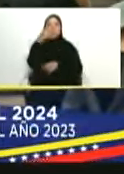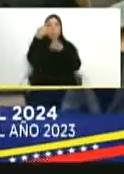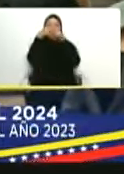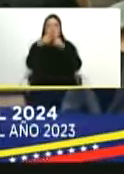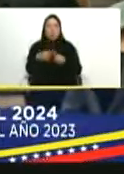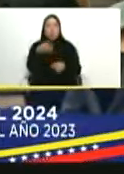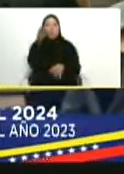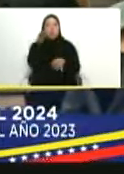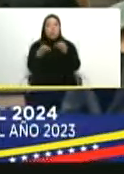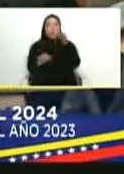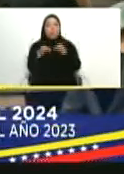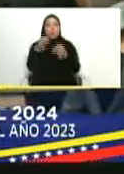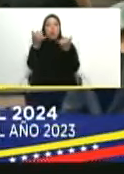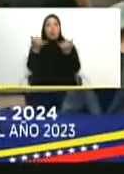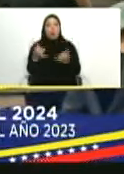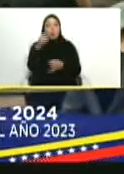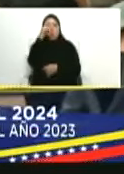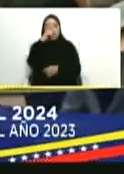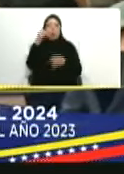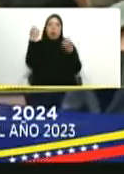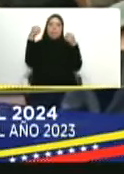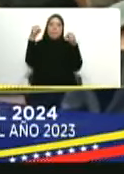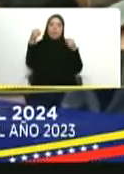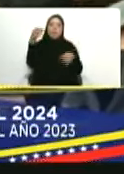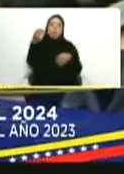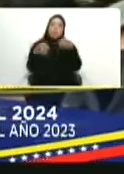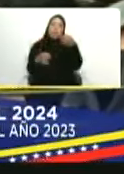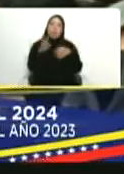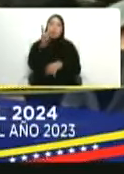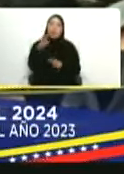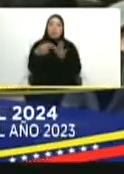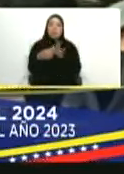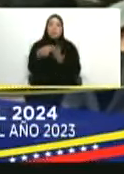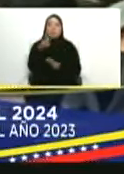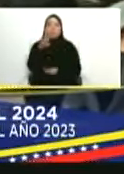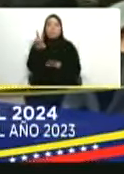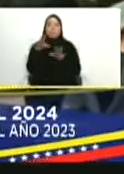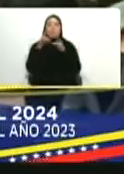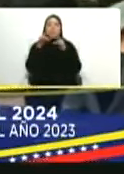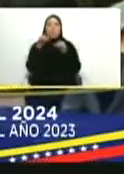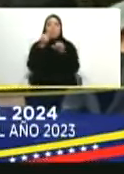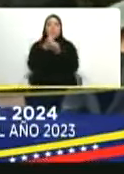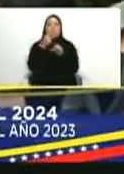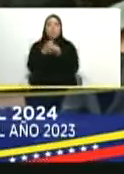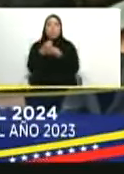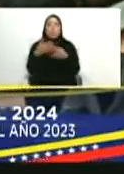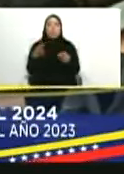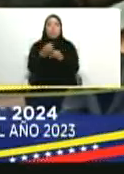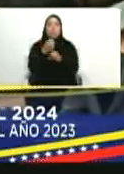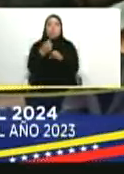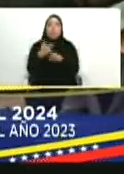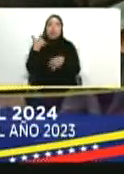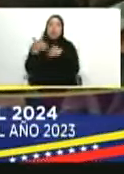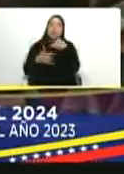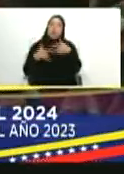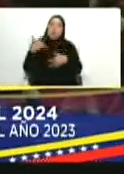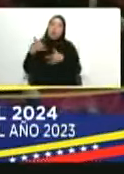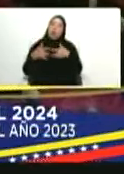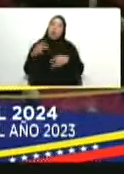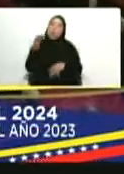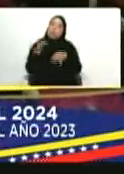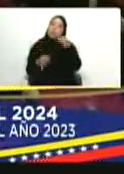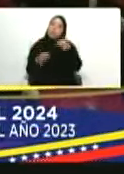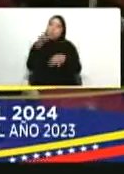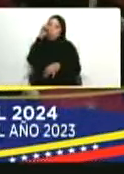judicial correspondiente al ejercicio fiscal 2023 y declaratoria de la apertura de las actividades judiciales